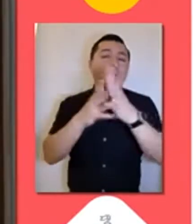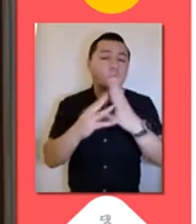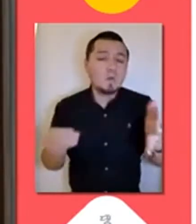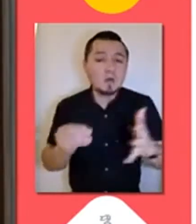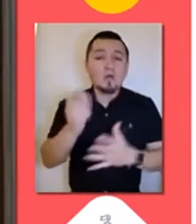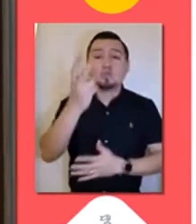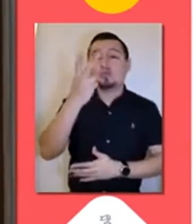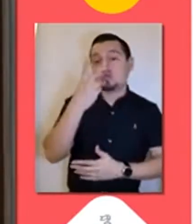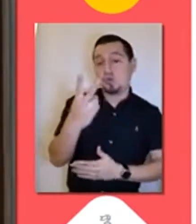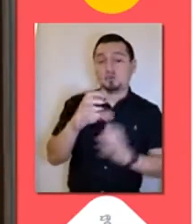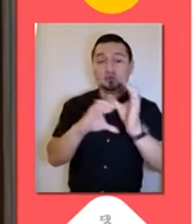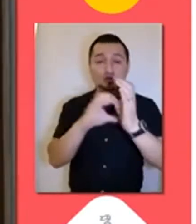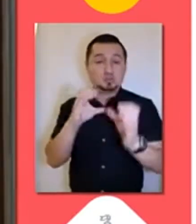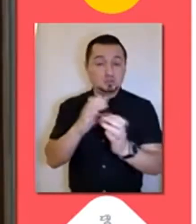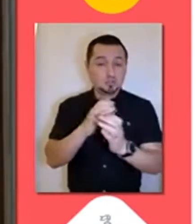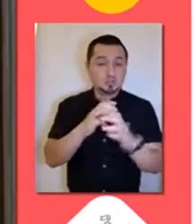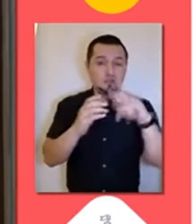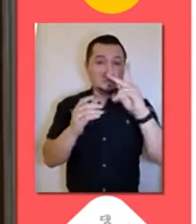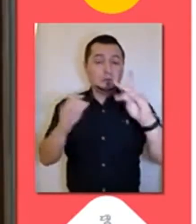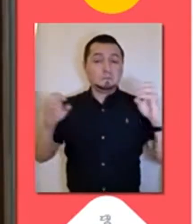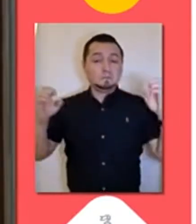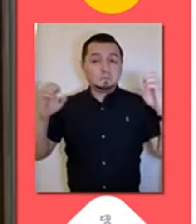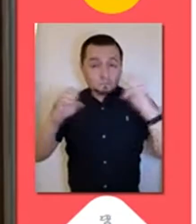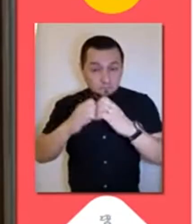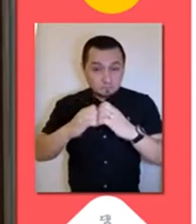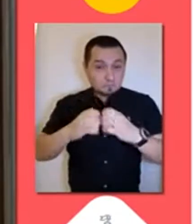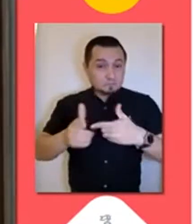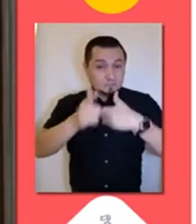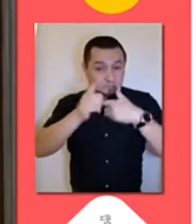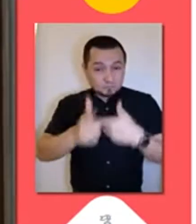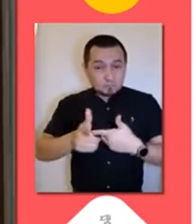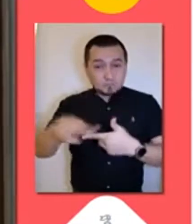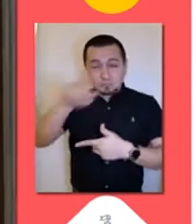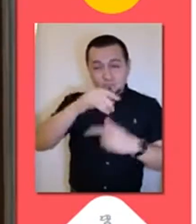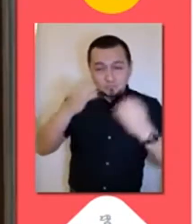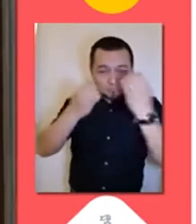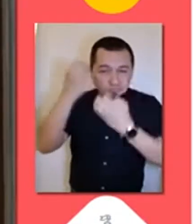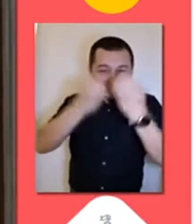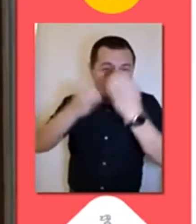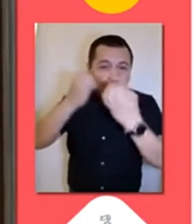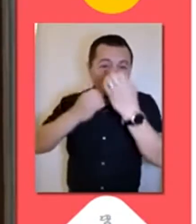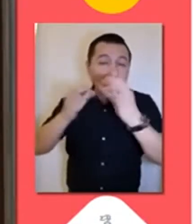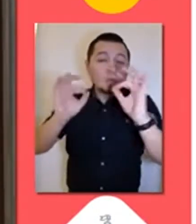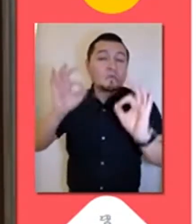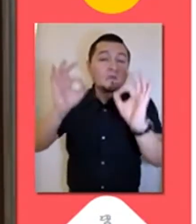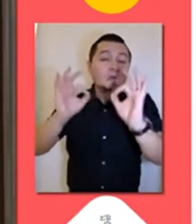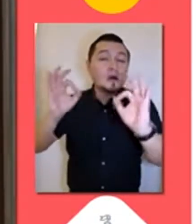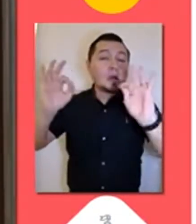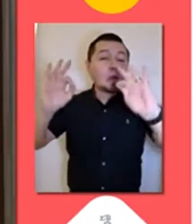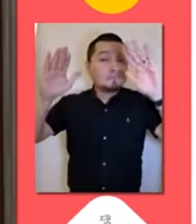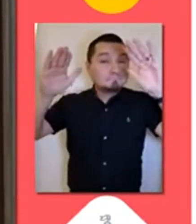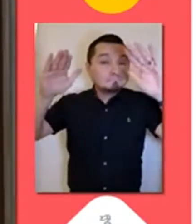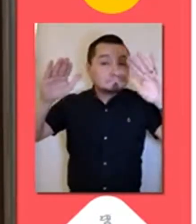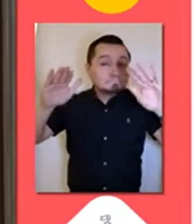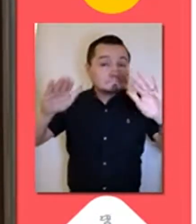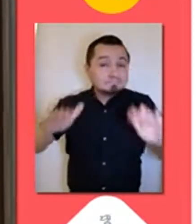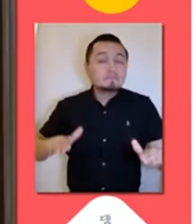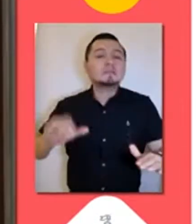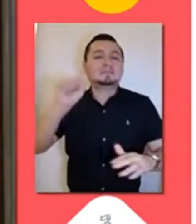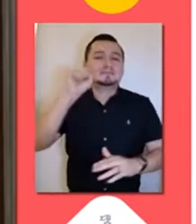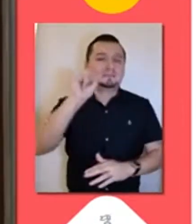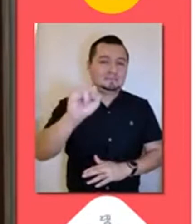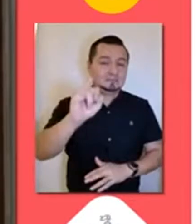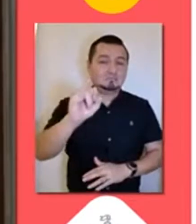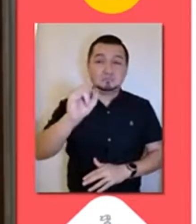dos indicadores para el botón de emergencia. Se va a hacer un modelo de indicadores puntuales que vamos a presentar en los próximos